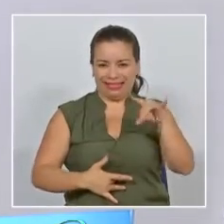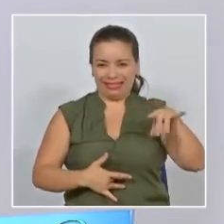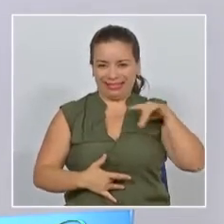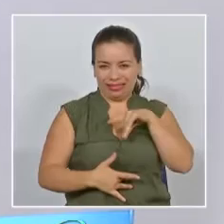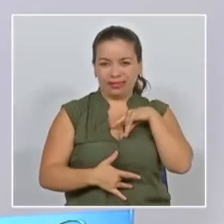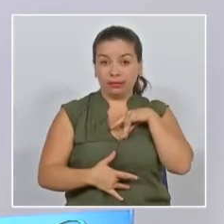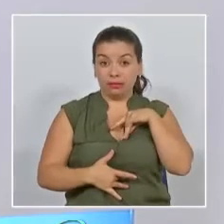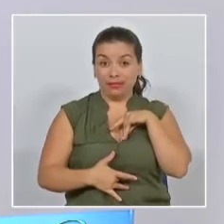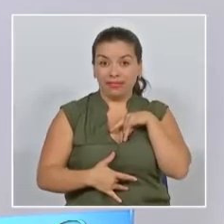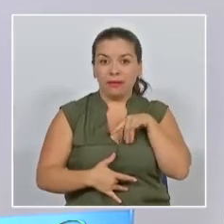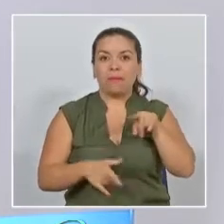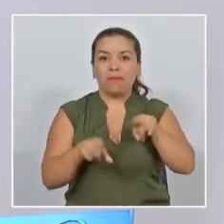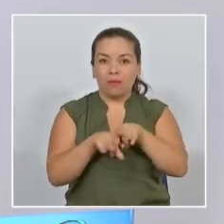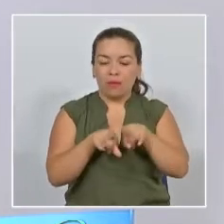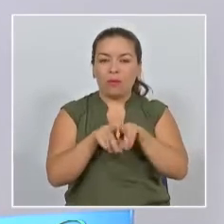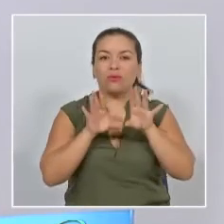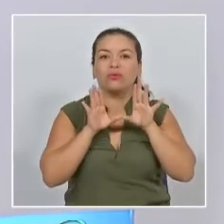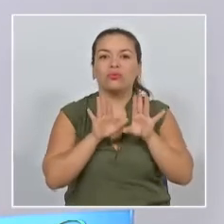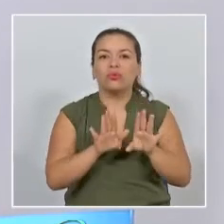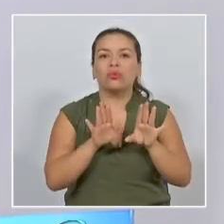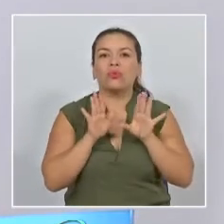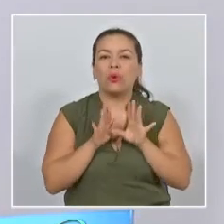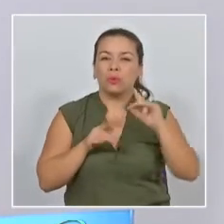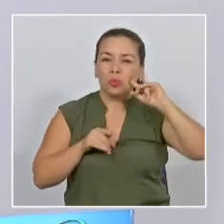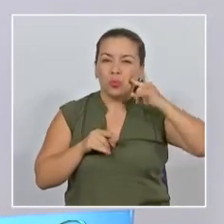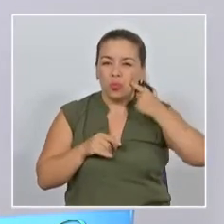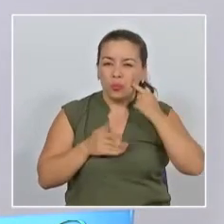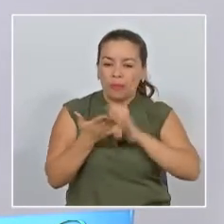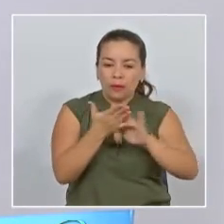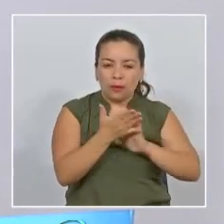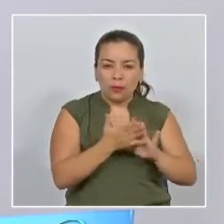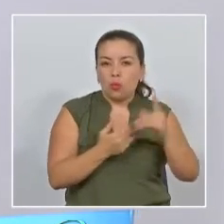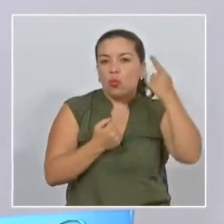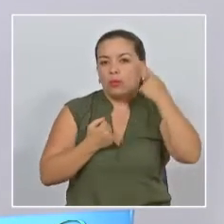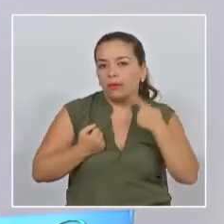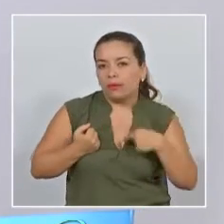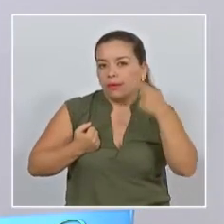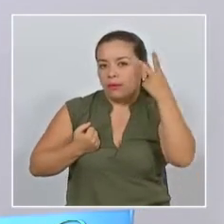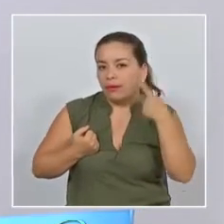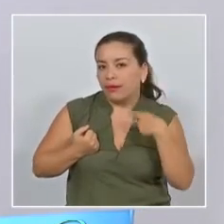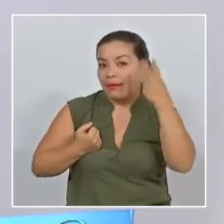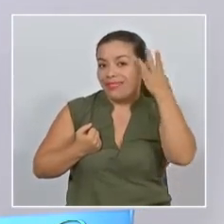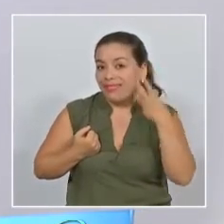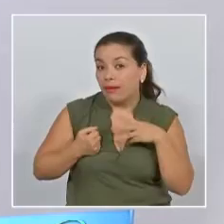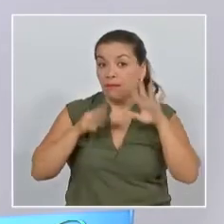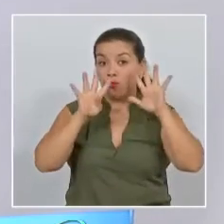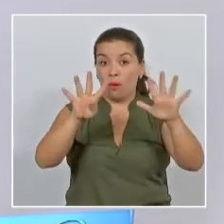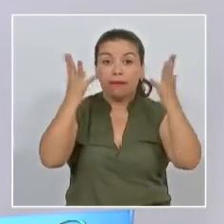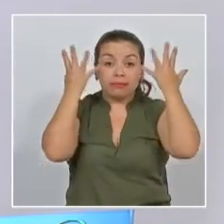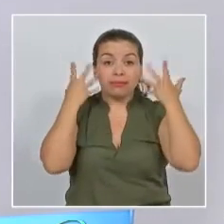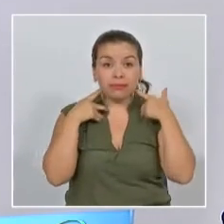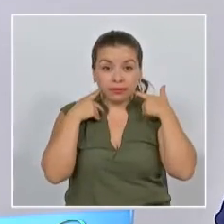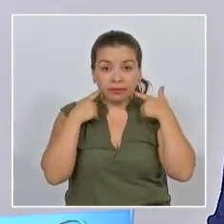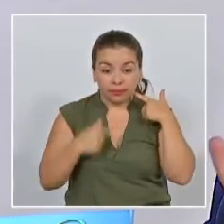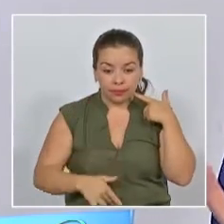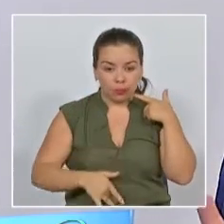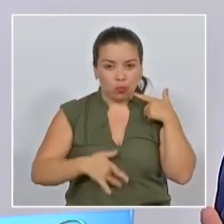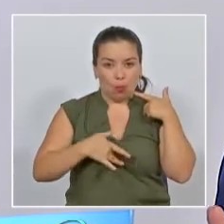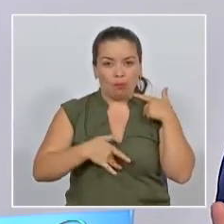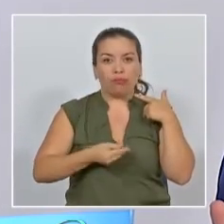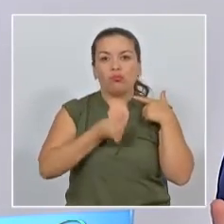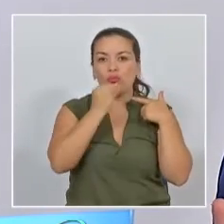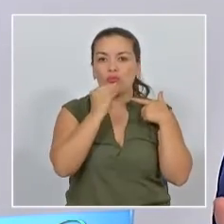están narrados curas que con el limón, empezando un día, llegar hasta 9, subiendo limones y bajando. Y la persona sale